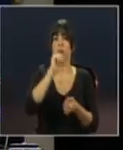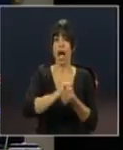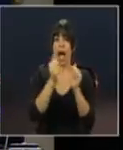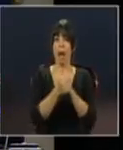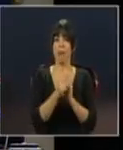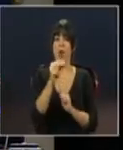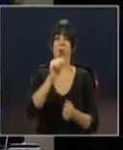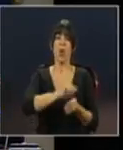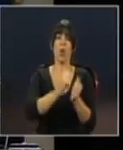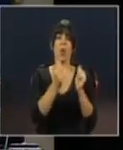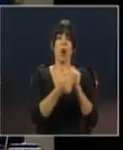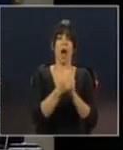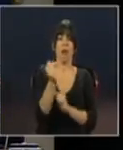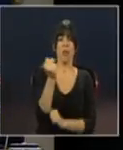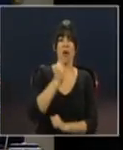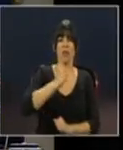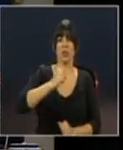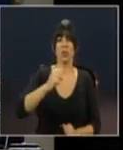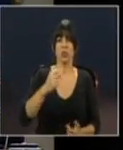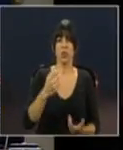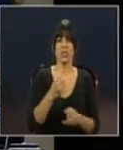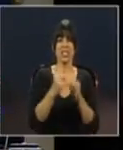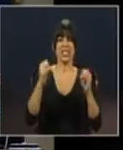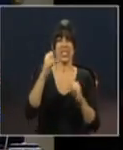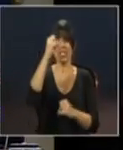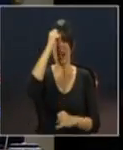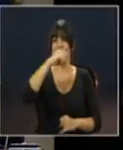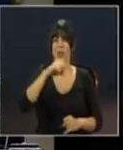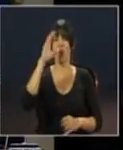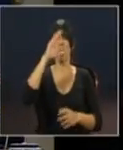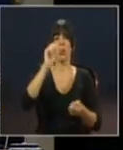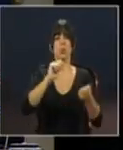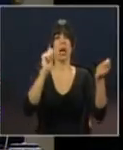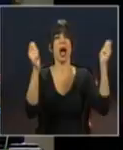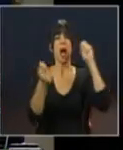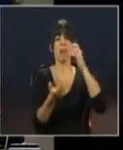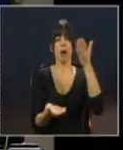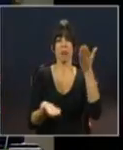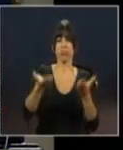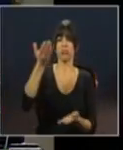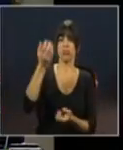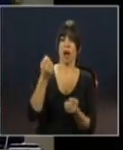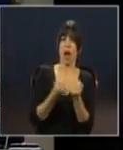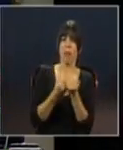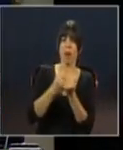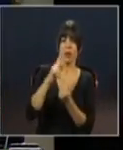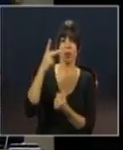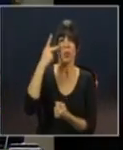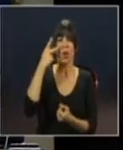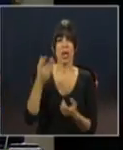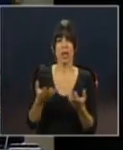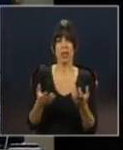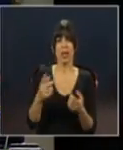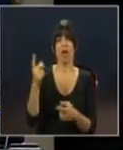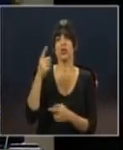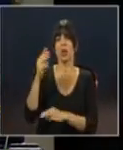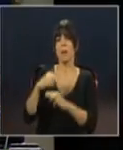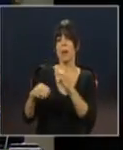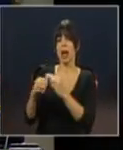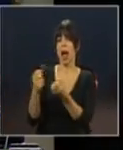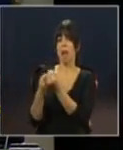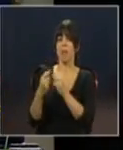cambio revolucionario que insensatamente lleve a inclinar abruptamente la balanza de apoyos y políticas hacia uno de estos